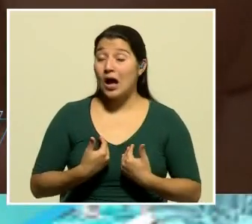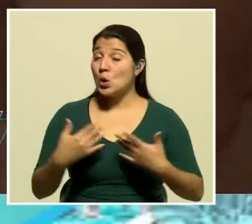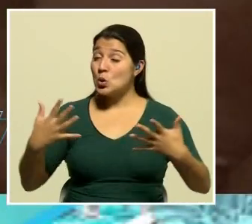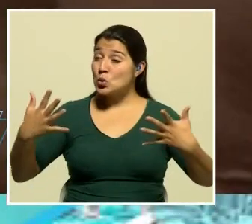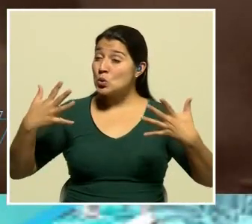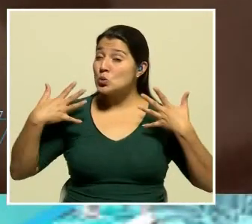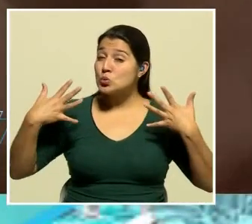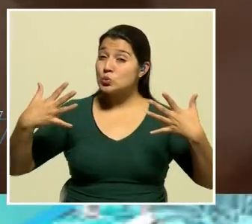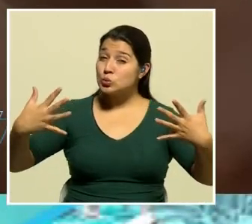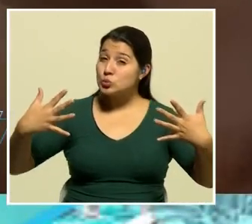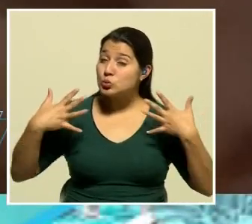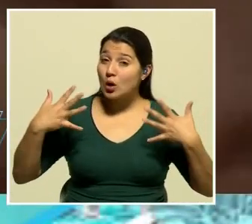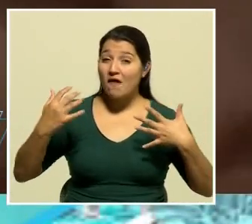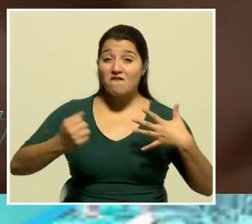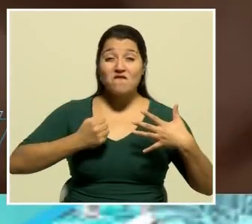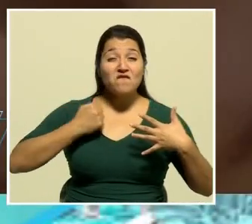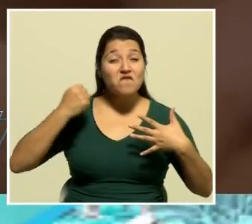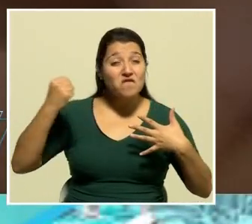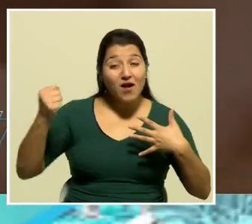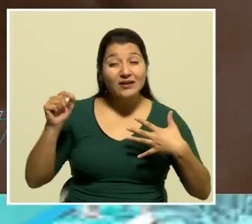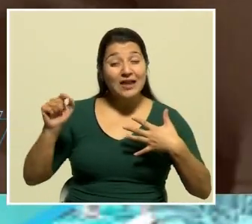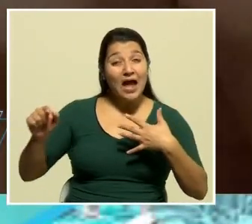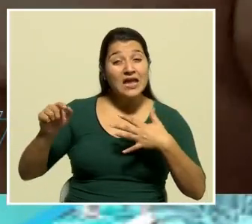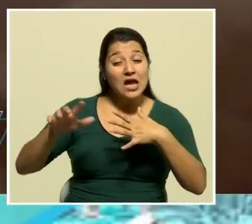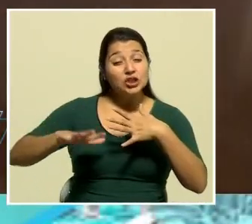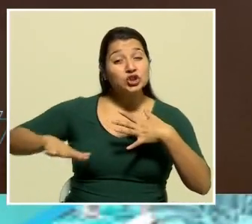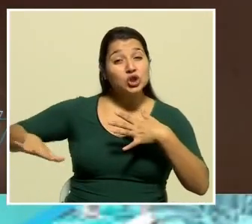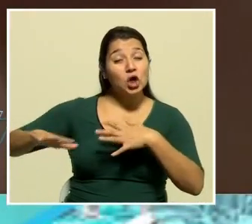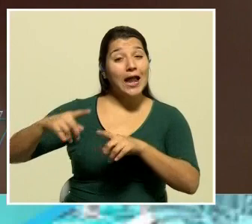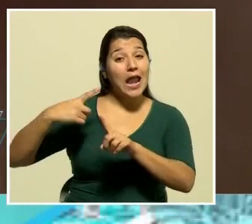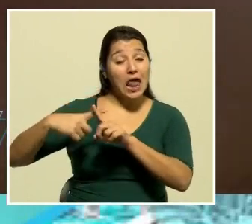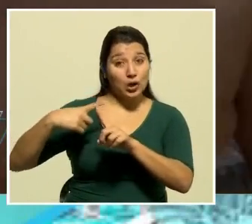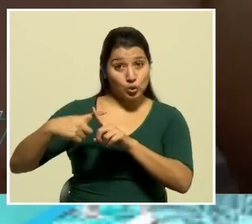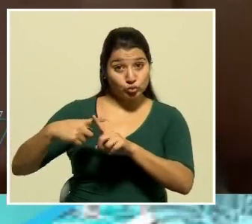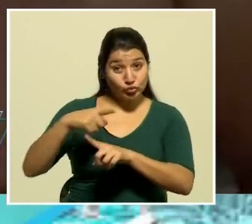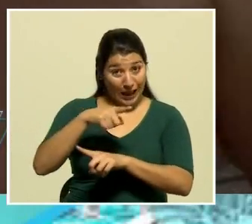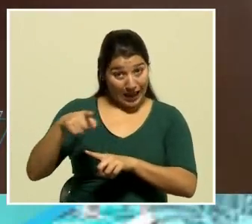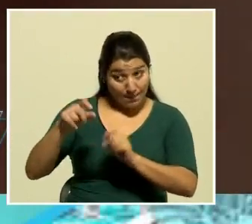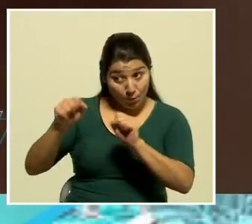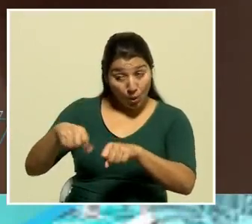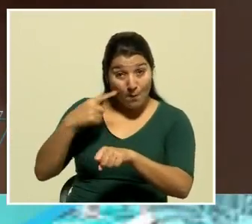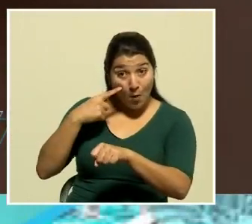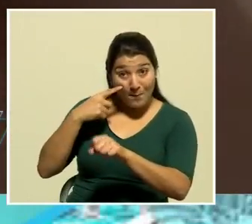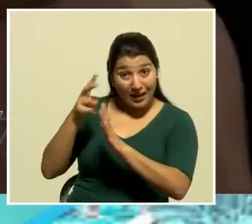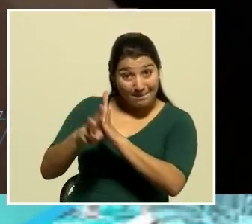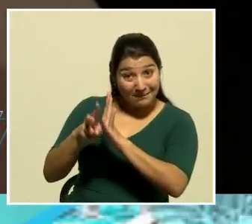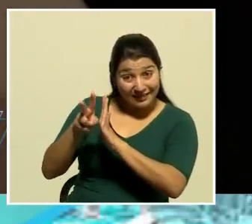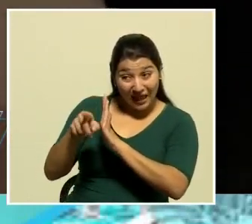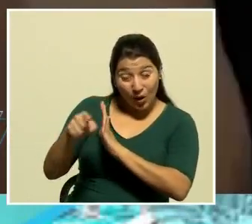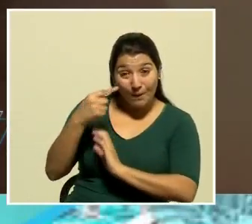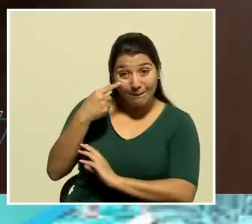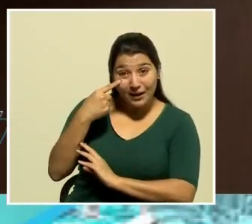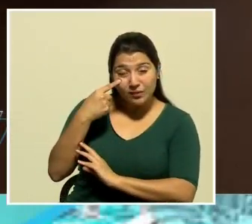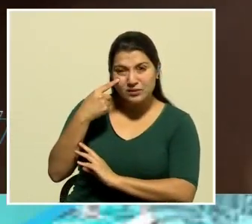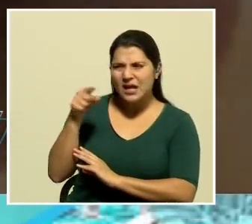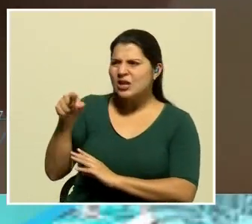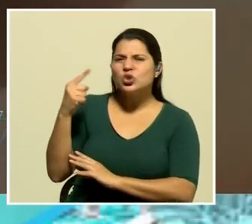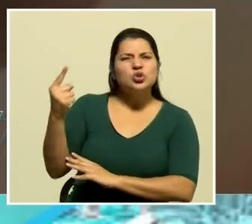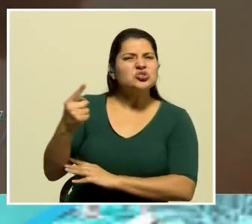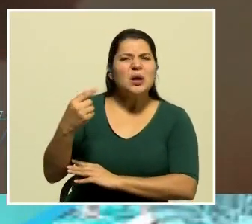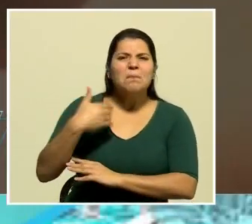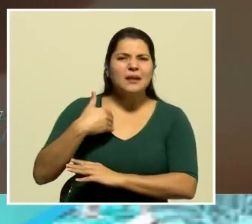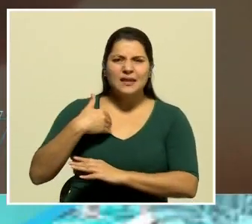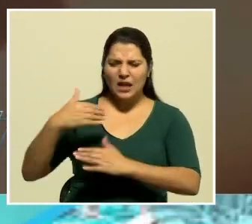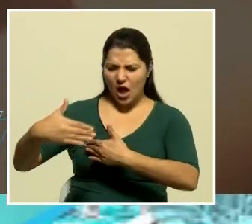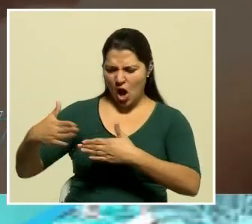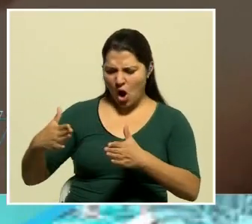son muy fuertes en la zona de la Cruz. Ahí estamos viendo donde están cocinando, ellos andan siempre en unas cocinitas, ¿verdad?